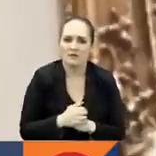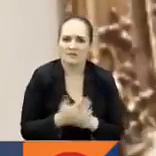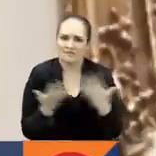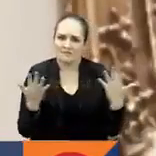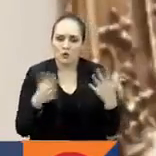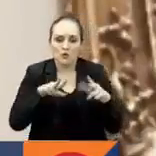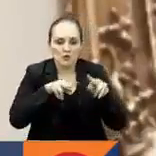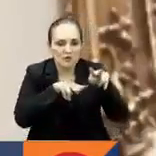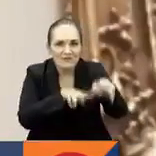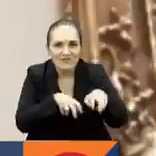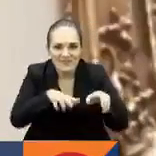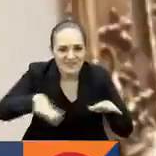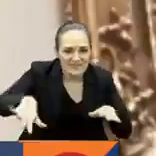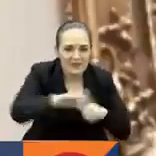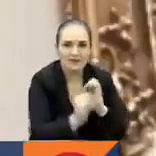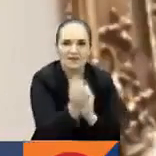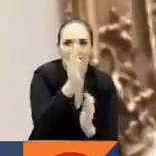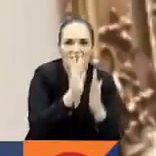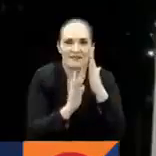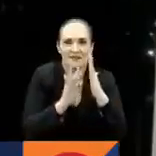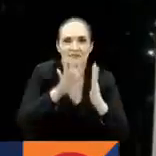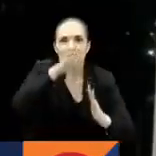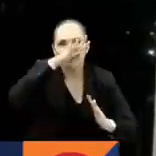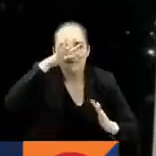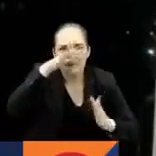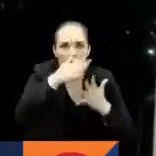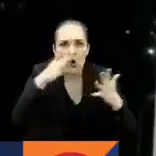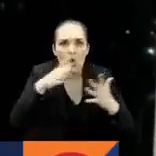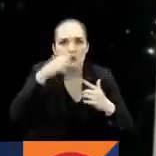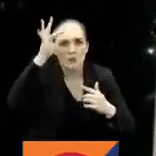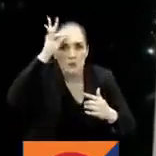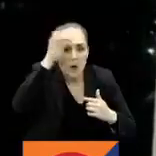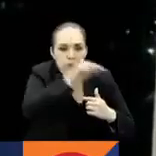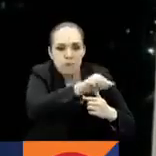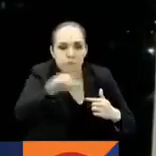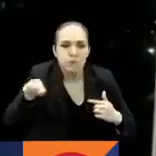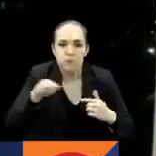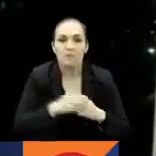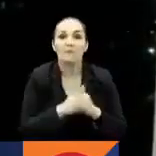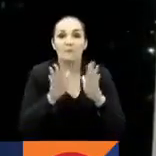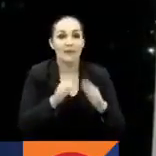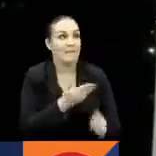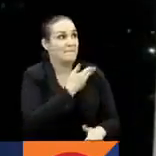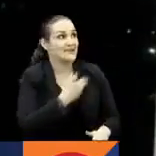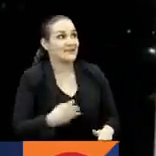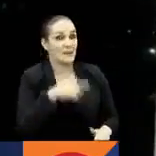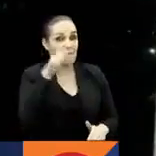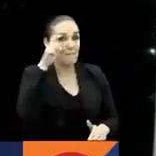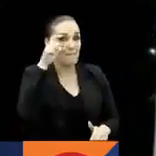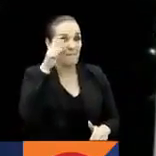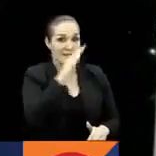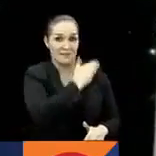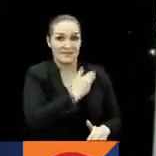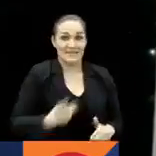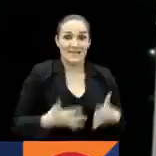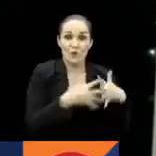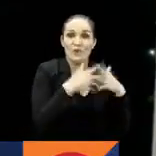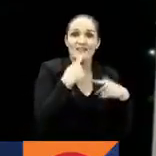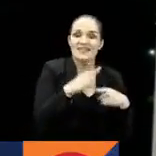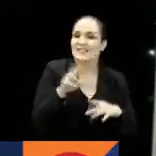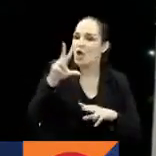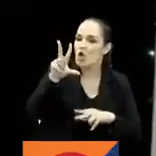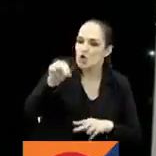con la presión aérea genera esperanza el señor presidente del estado dijo que no quiere